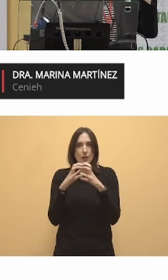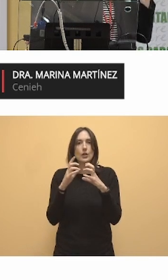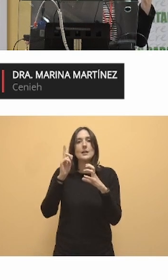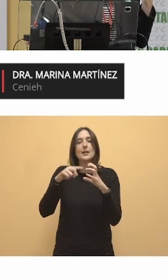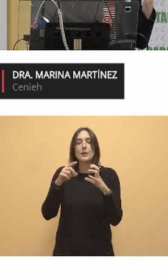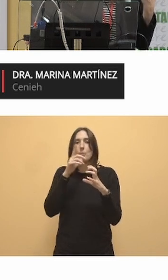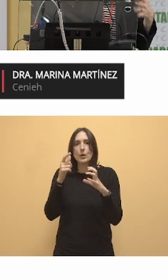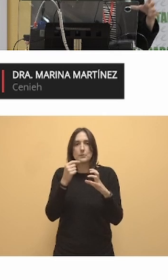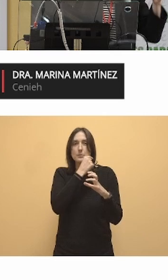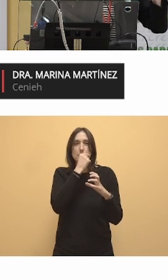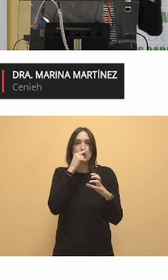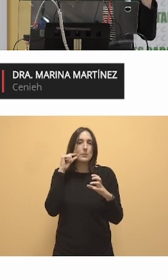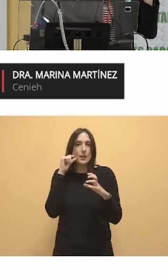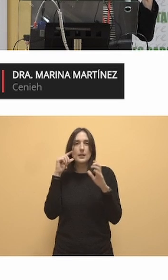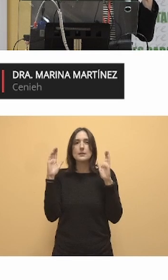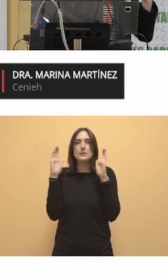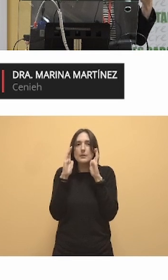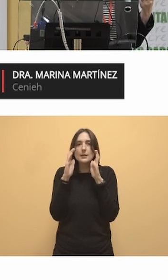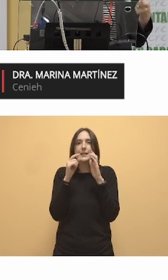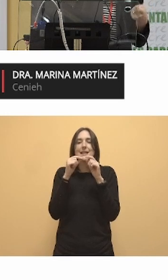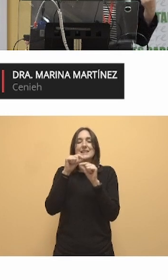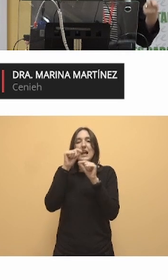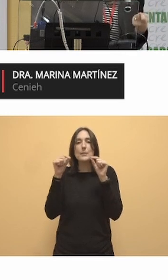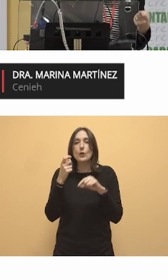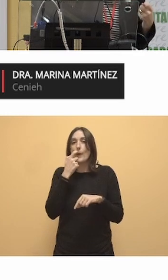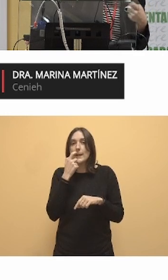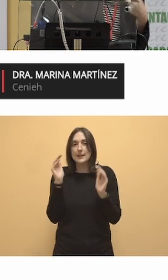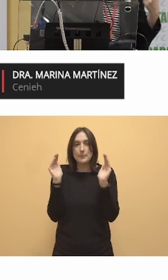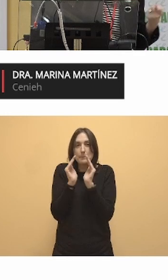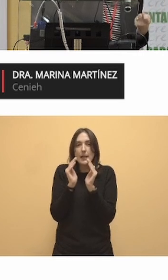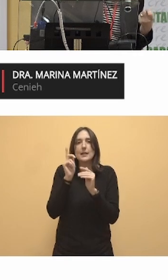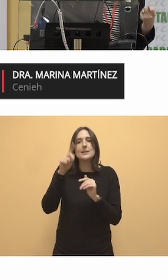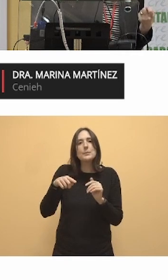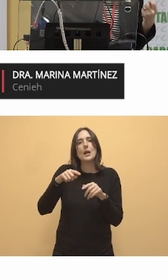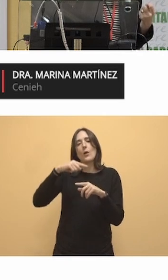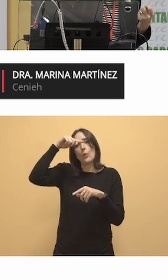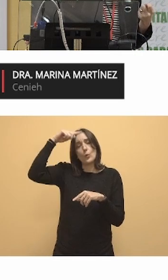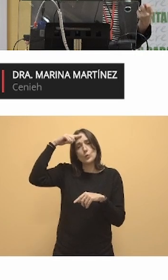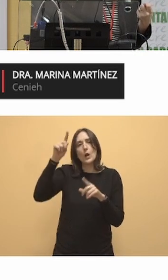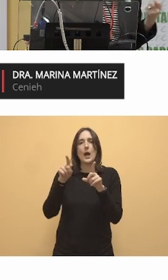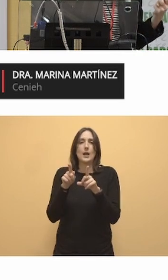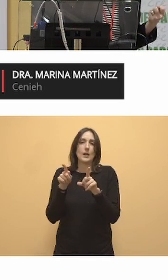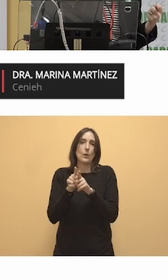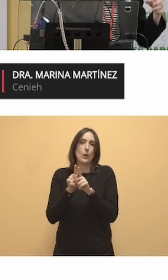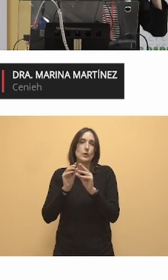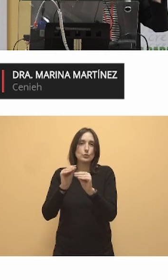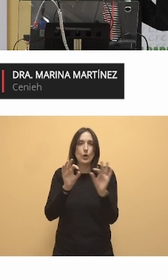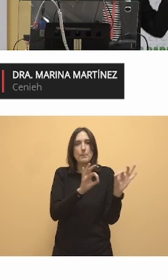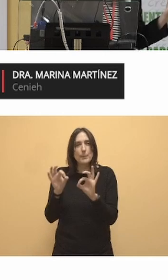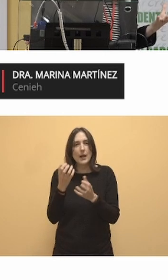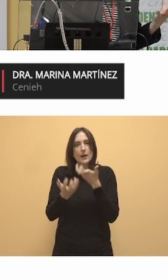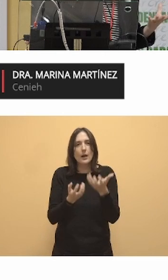la ortognática, la reducción del tamaño de los dientes y también por cambios culturales en la preparación de los alimentos. Es